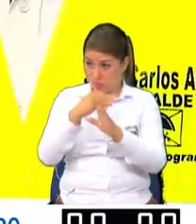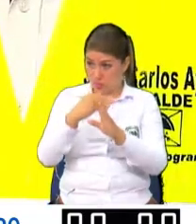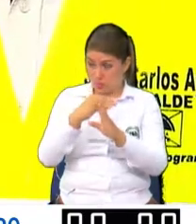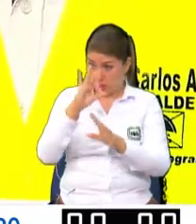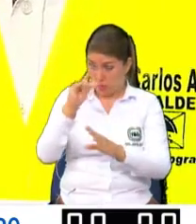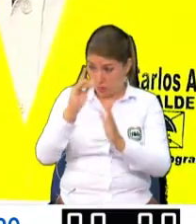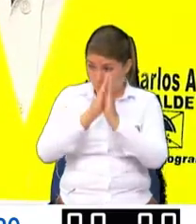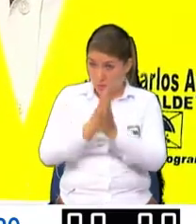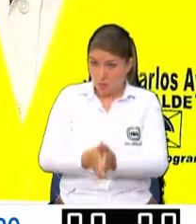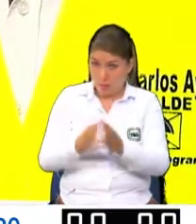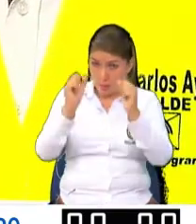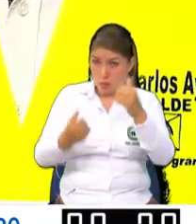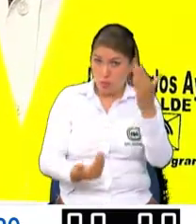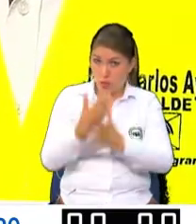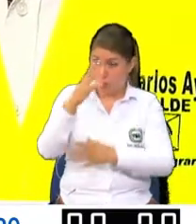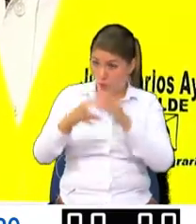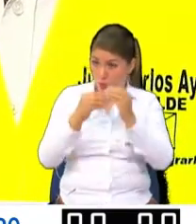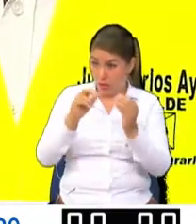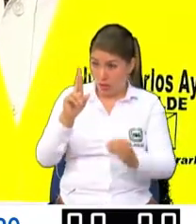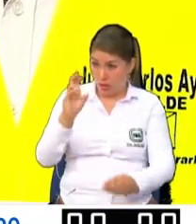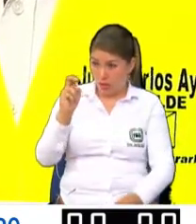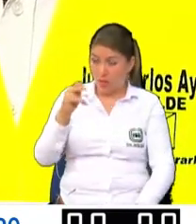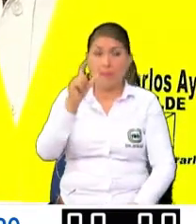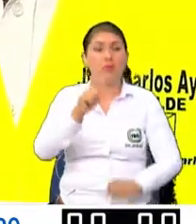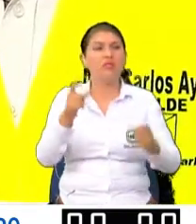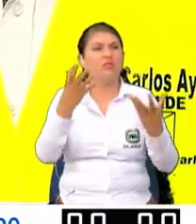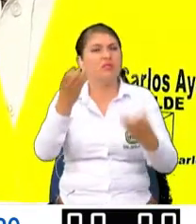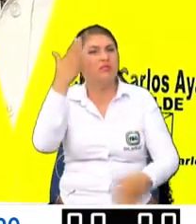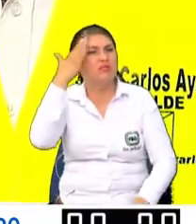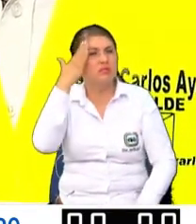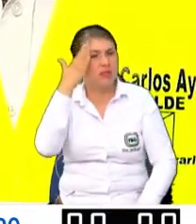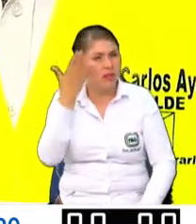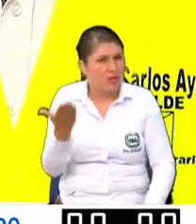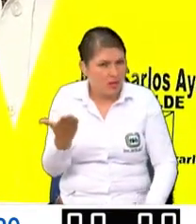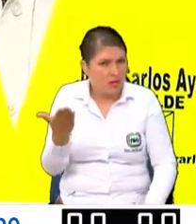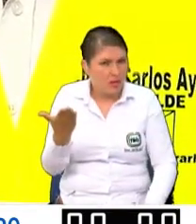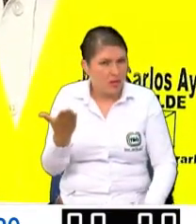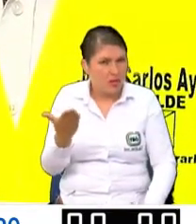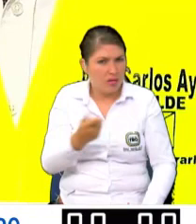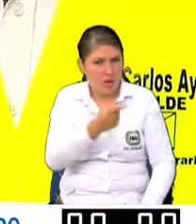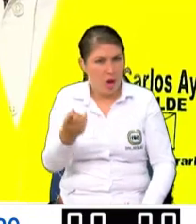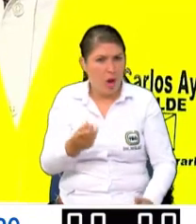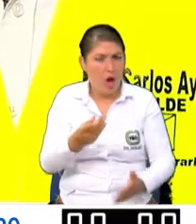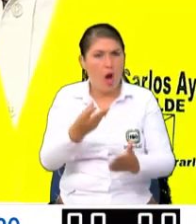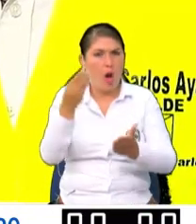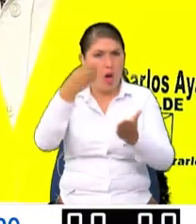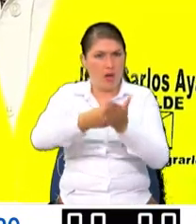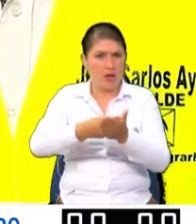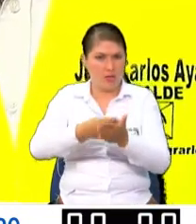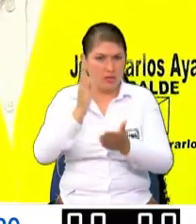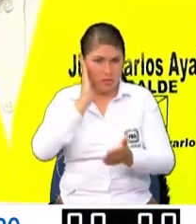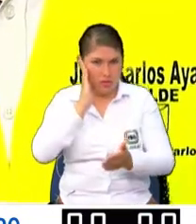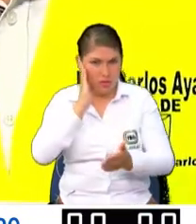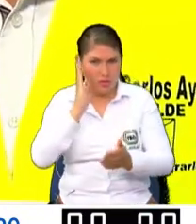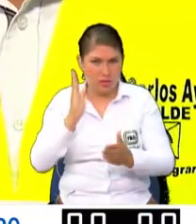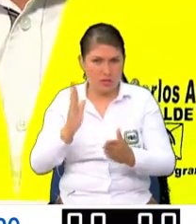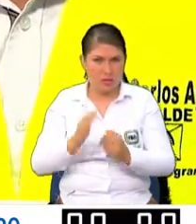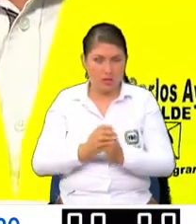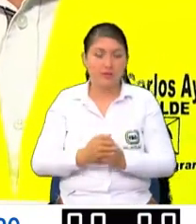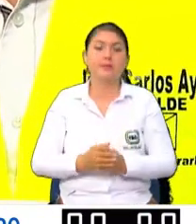31 de diciembre el nuevo código de rentas y la gente quiere saber definitivamente si aquí están cobrando el impuesto a la telefonía celular